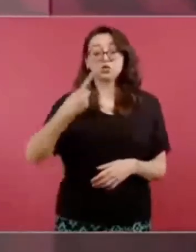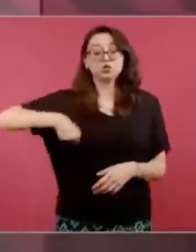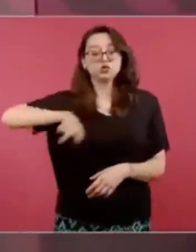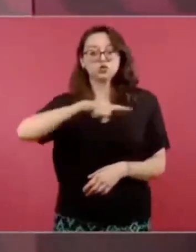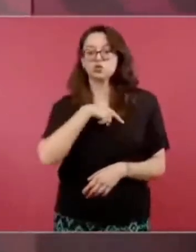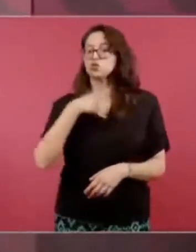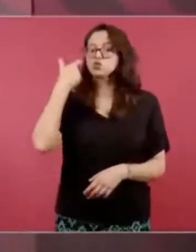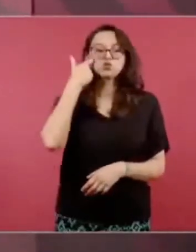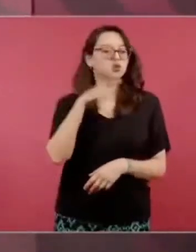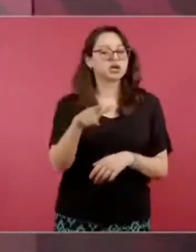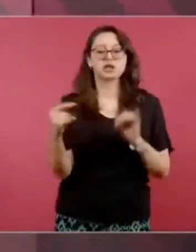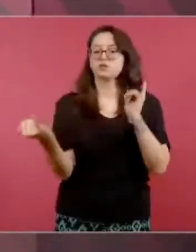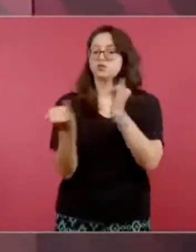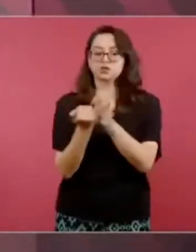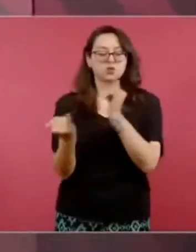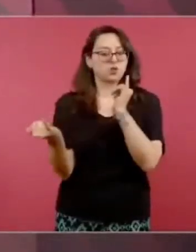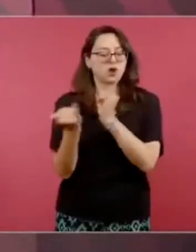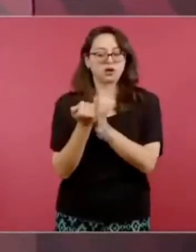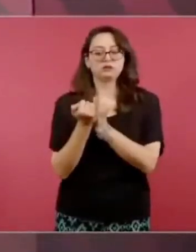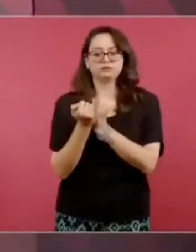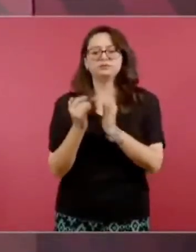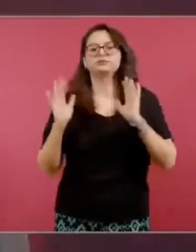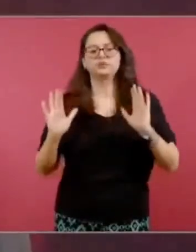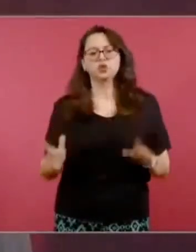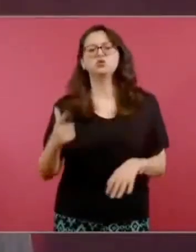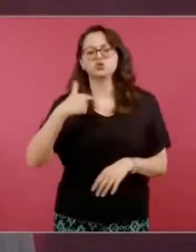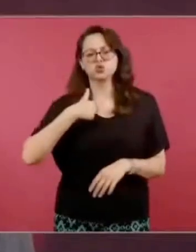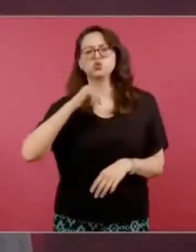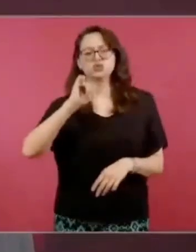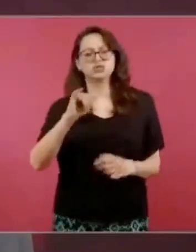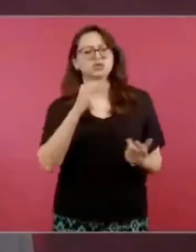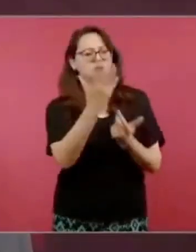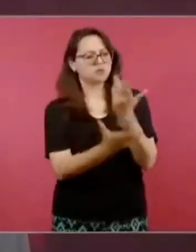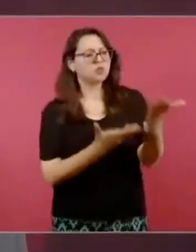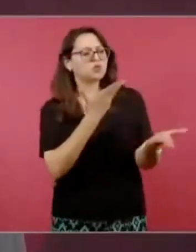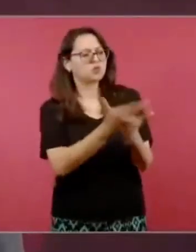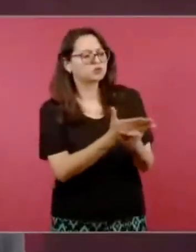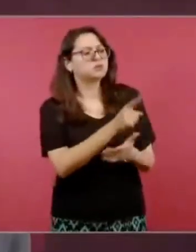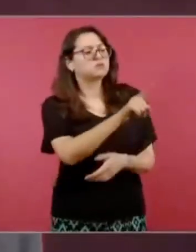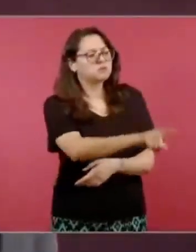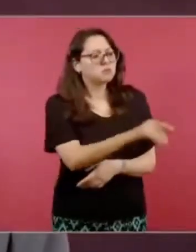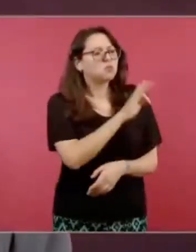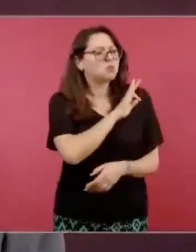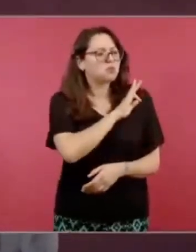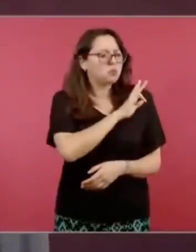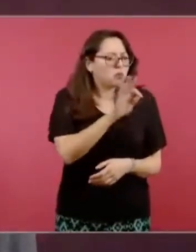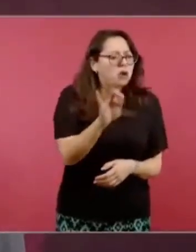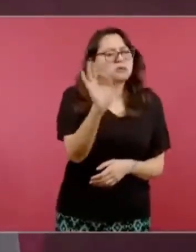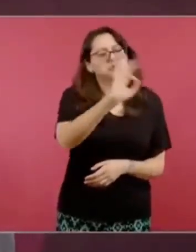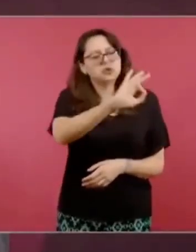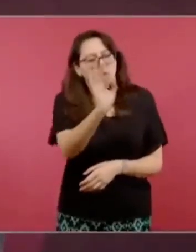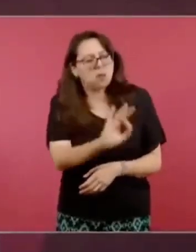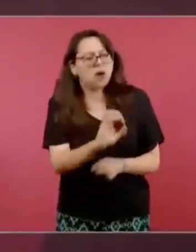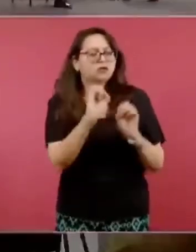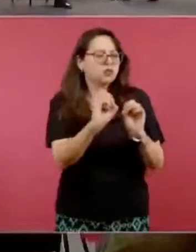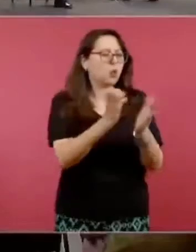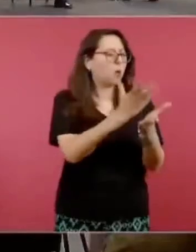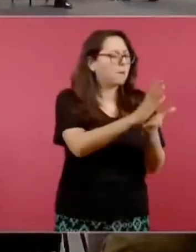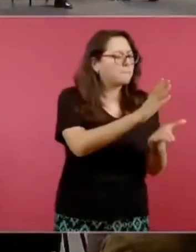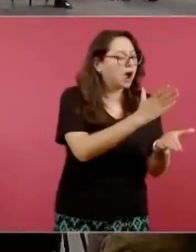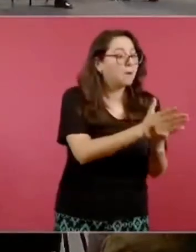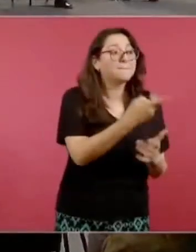ser validado, ¿sí?, por el Poder Judicial. Se le